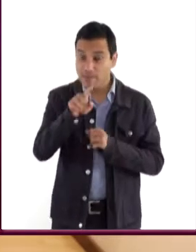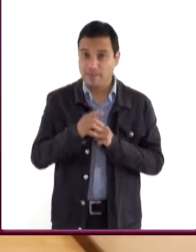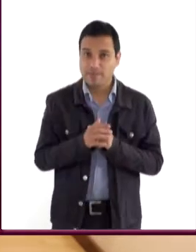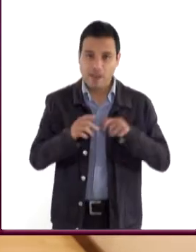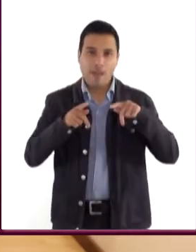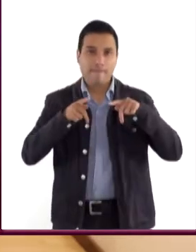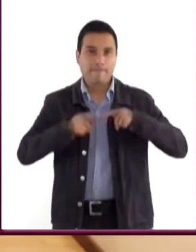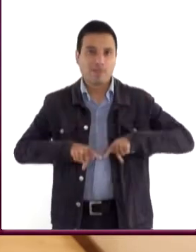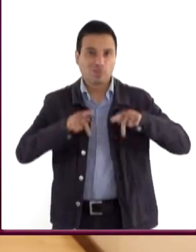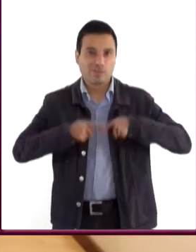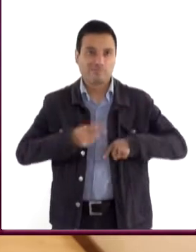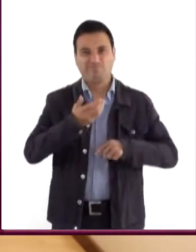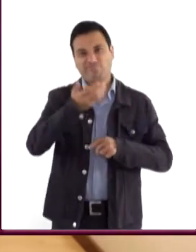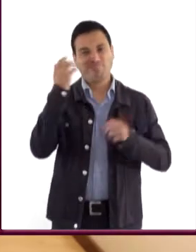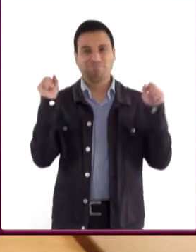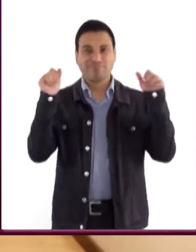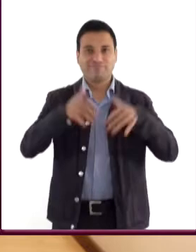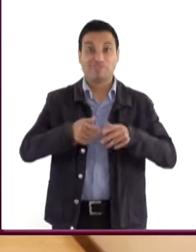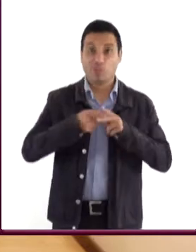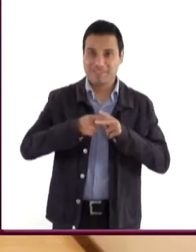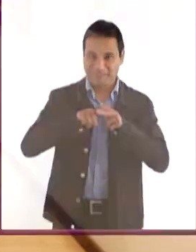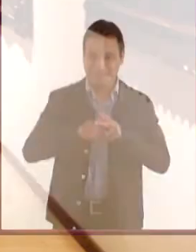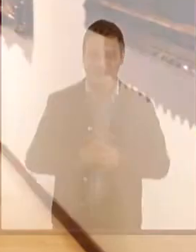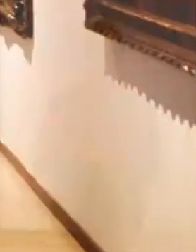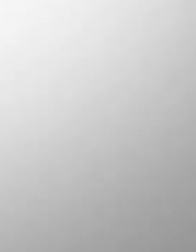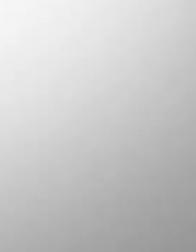a públicos diversos. ¡Comenzamos!